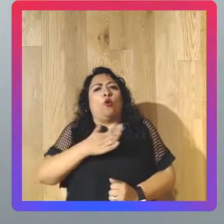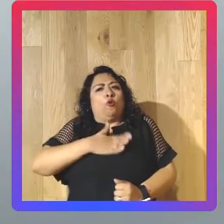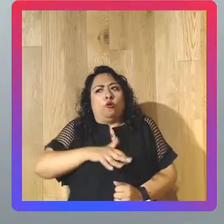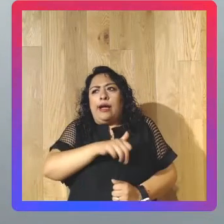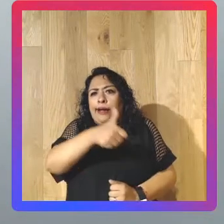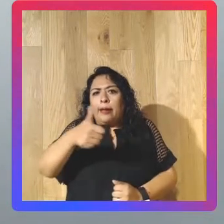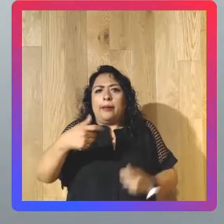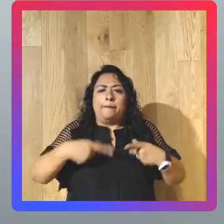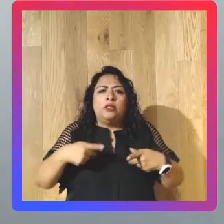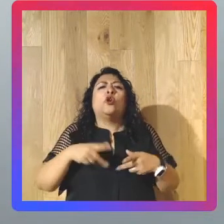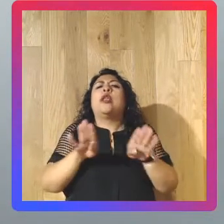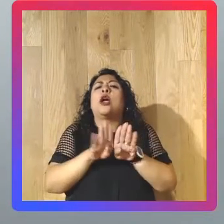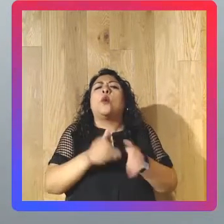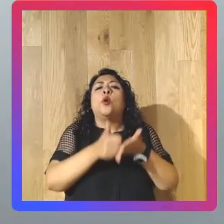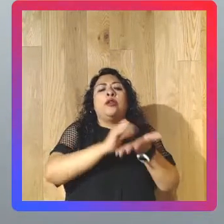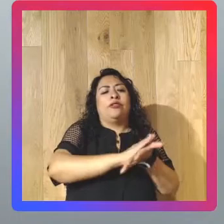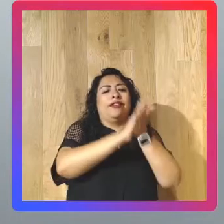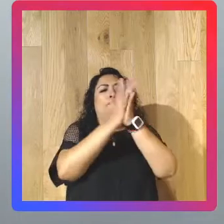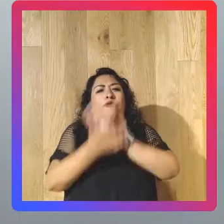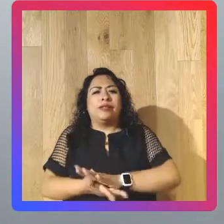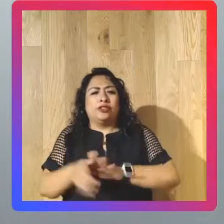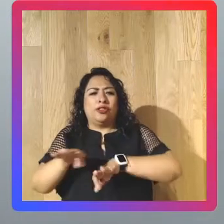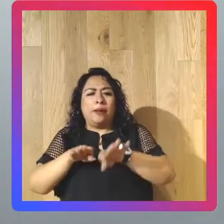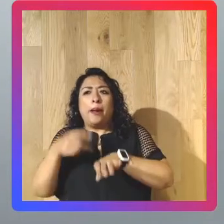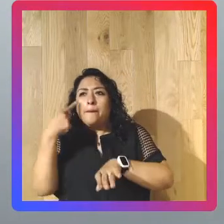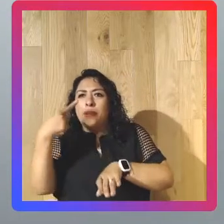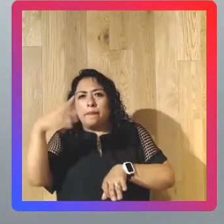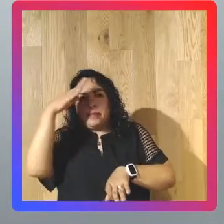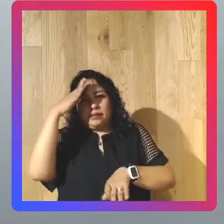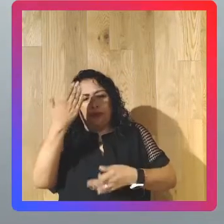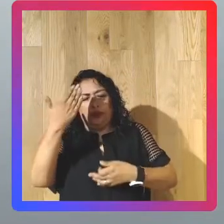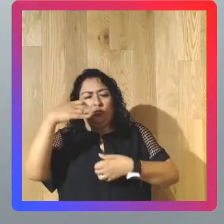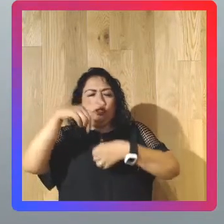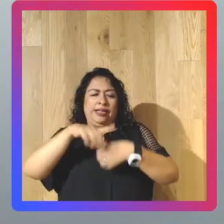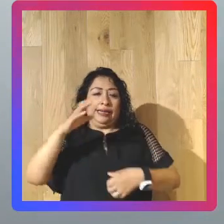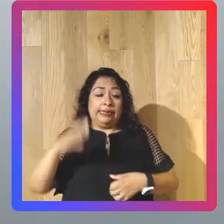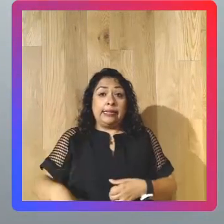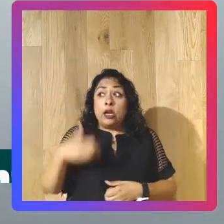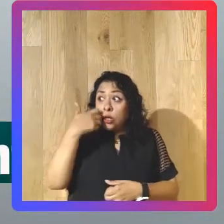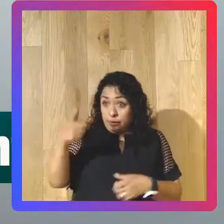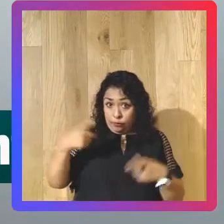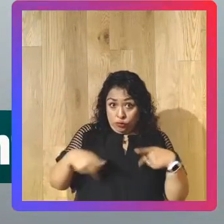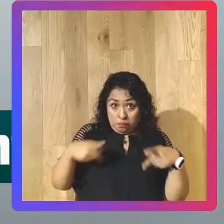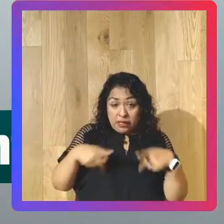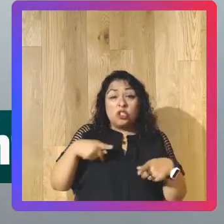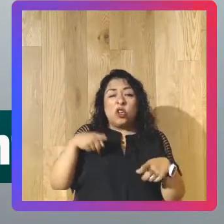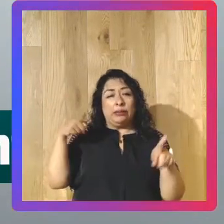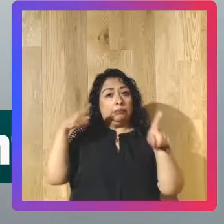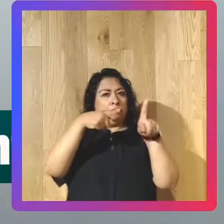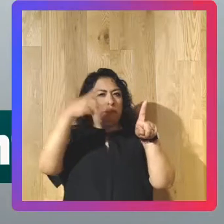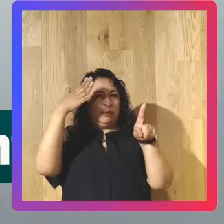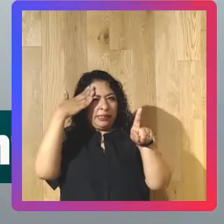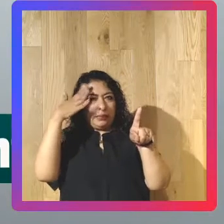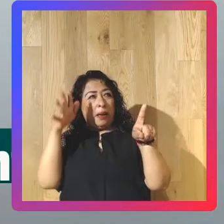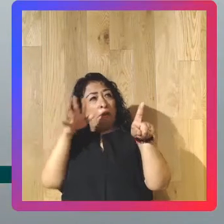de la transformación del mundo del trabajo a la luz del pensamiento social cristiano. Buscamos que la persona sea el centro, el